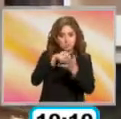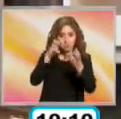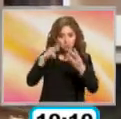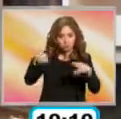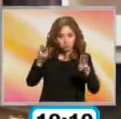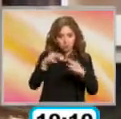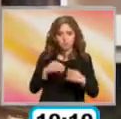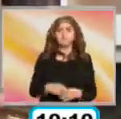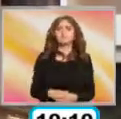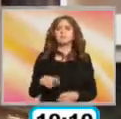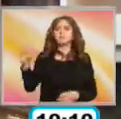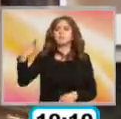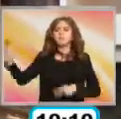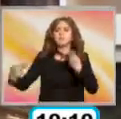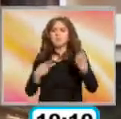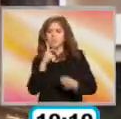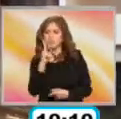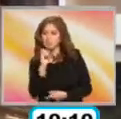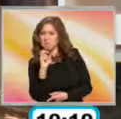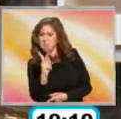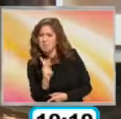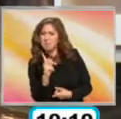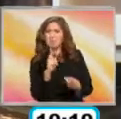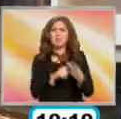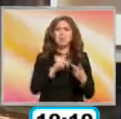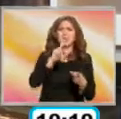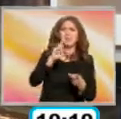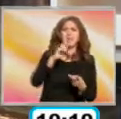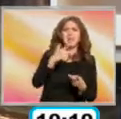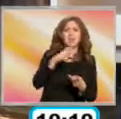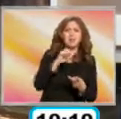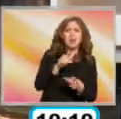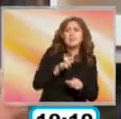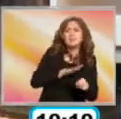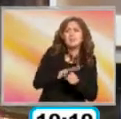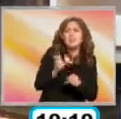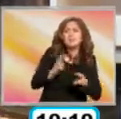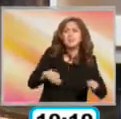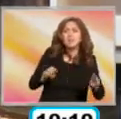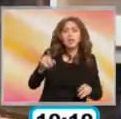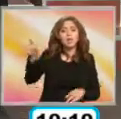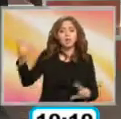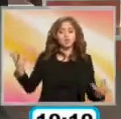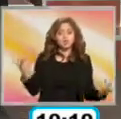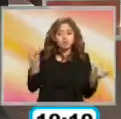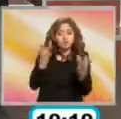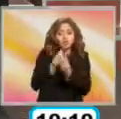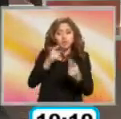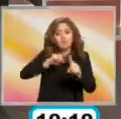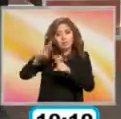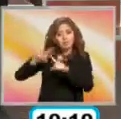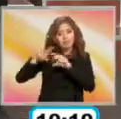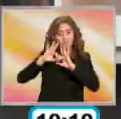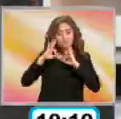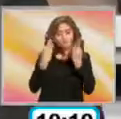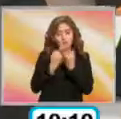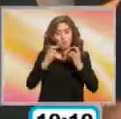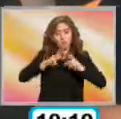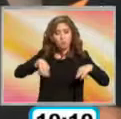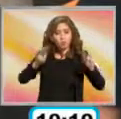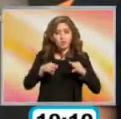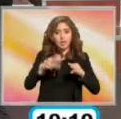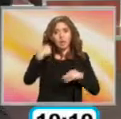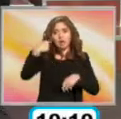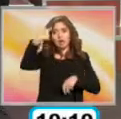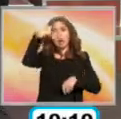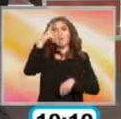¿pero qué es pop? Está dentro del regional mexicano. Ellos fusionan pues su música y le ponen así como un estilo